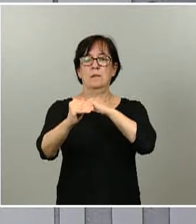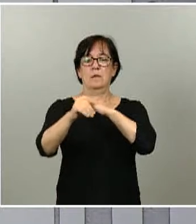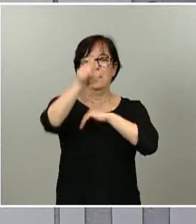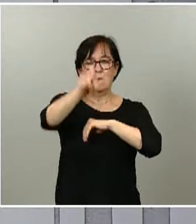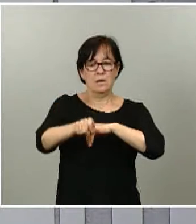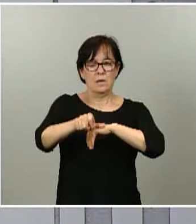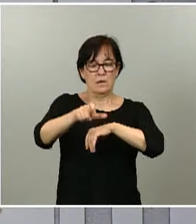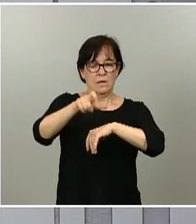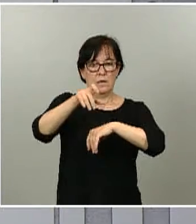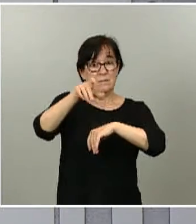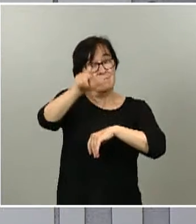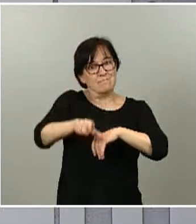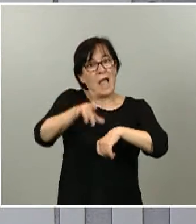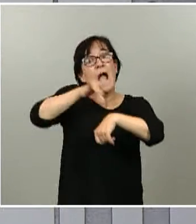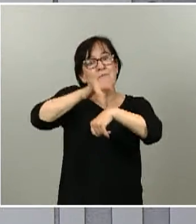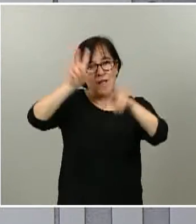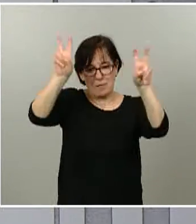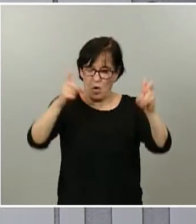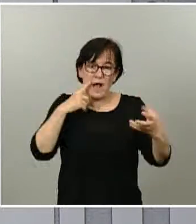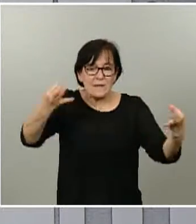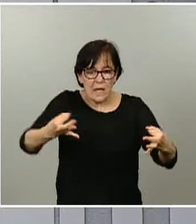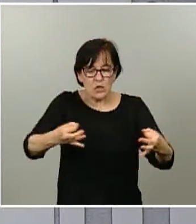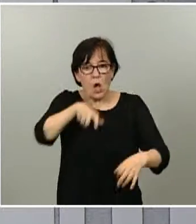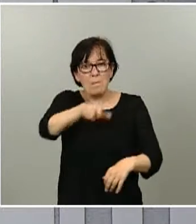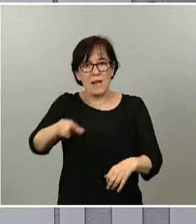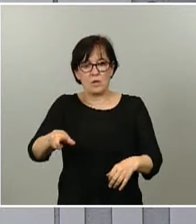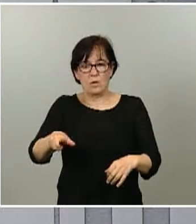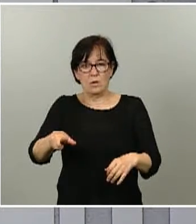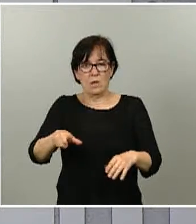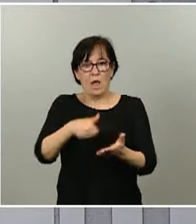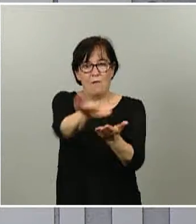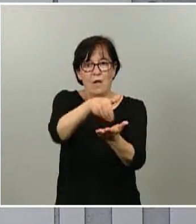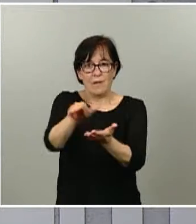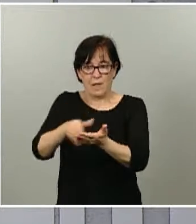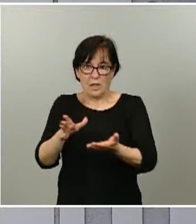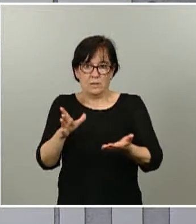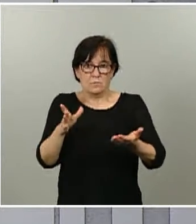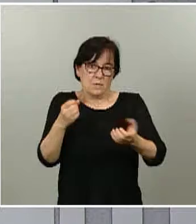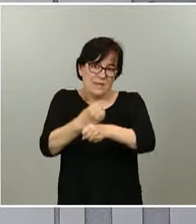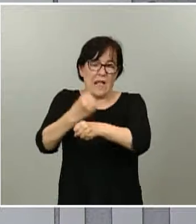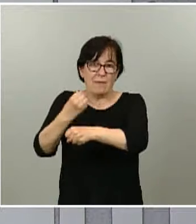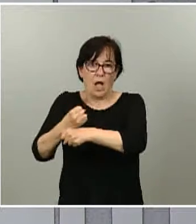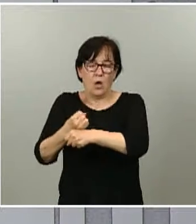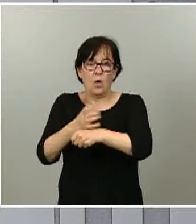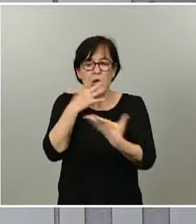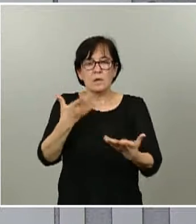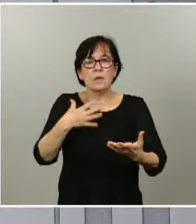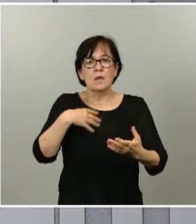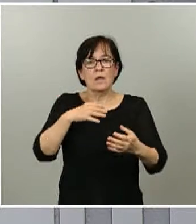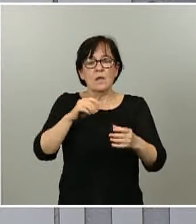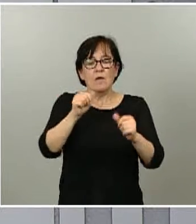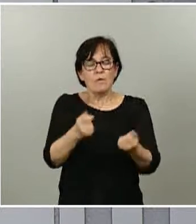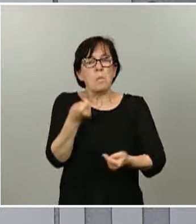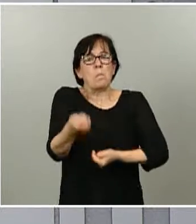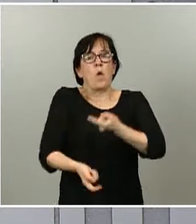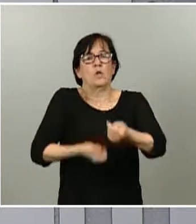sigamos teniendo ese riesgo de que personas salgan despedidas del mercado laboral y que podamos de forma progresiva ir